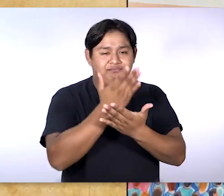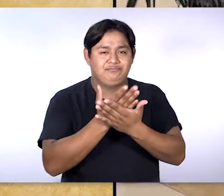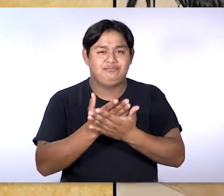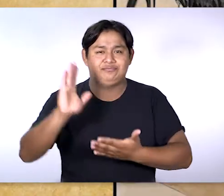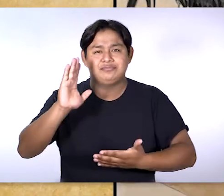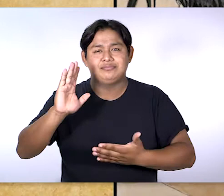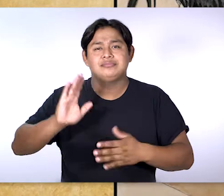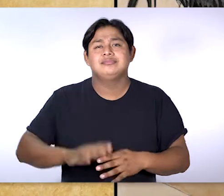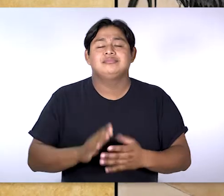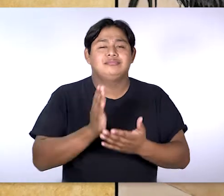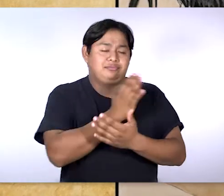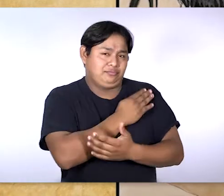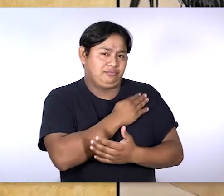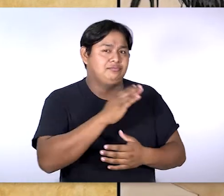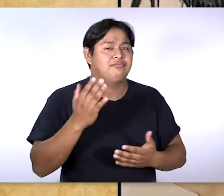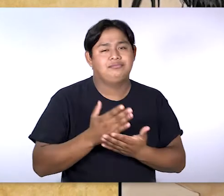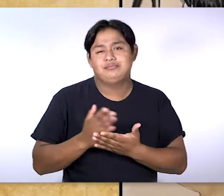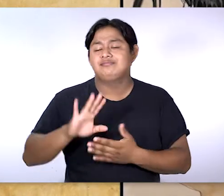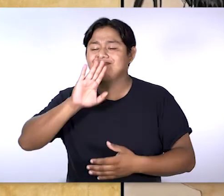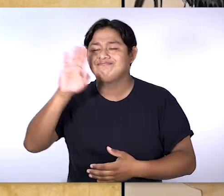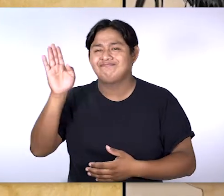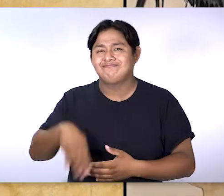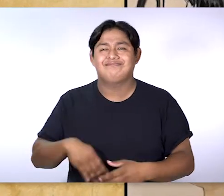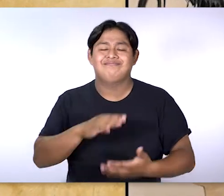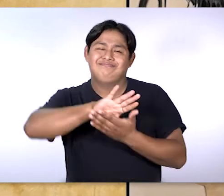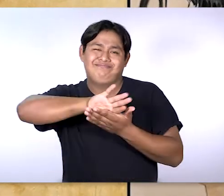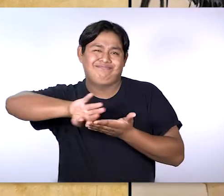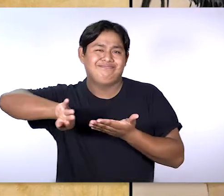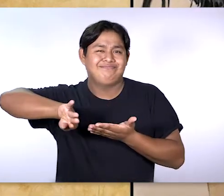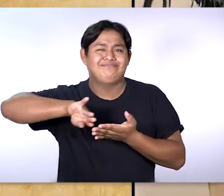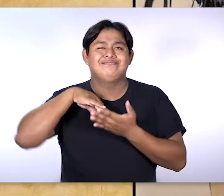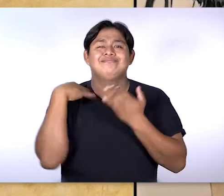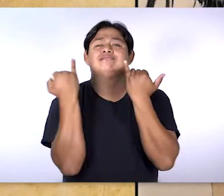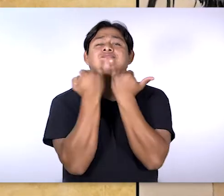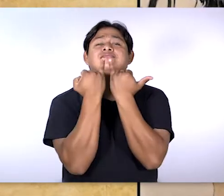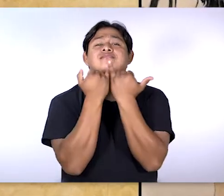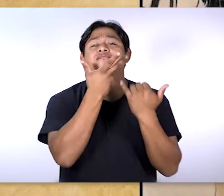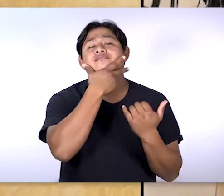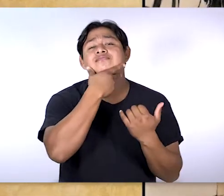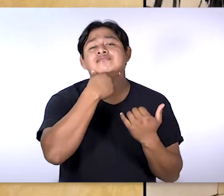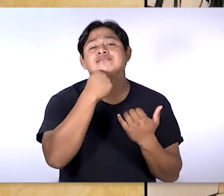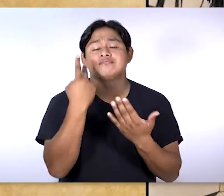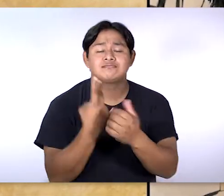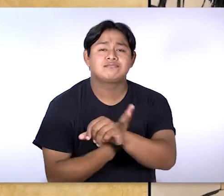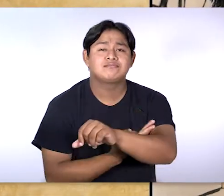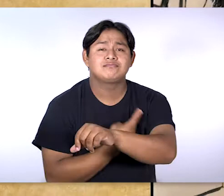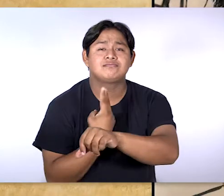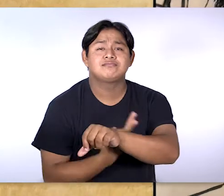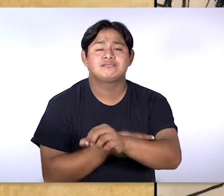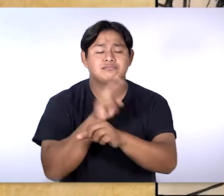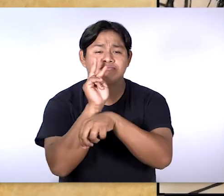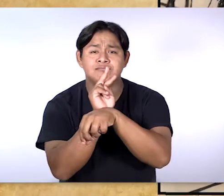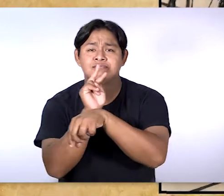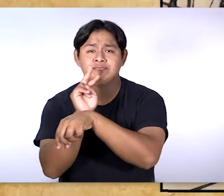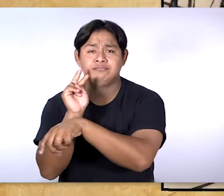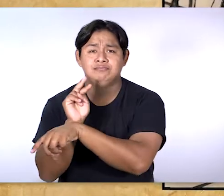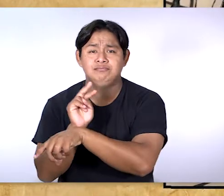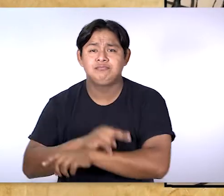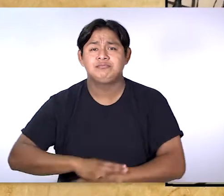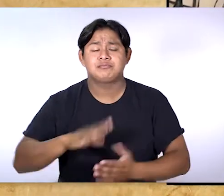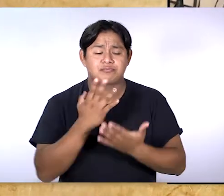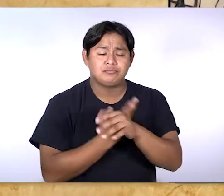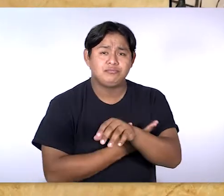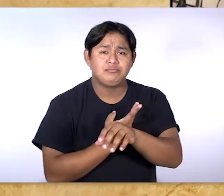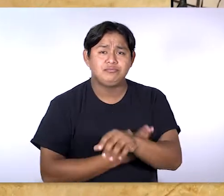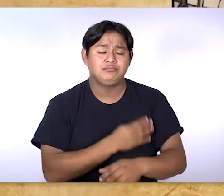de otros como el pastor separa las ovejas de las cabras. Pondrá las ovejas a su derecha y las cabras a su izquierda,